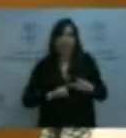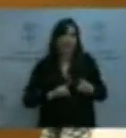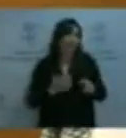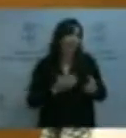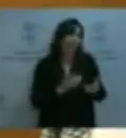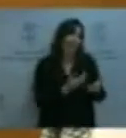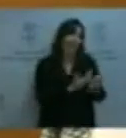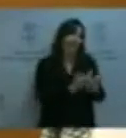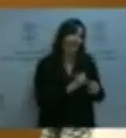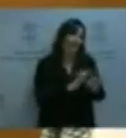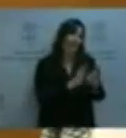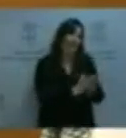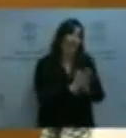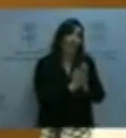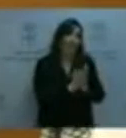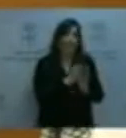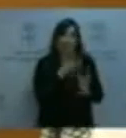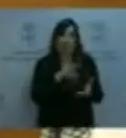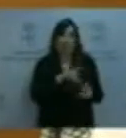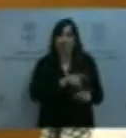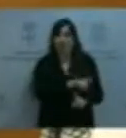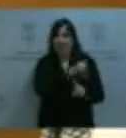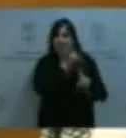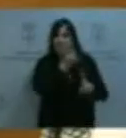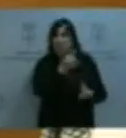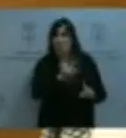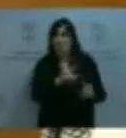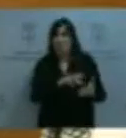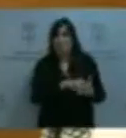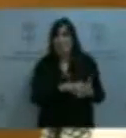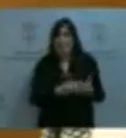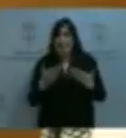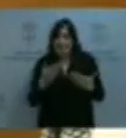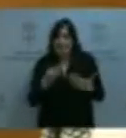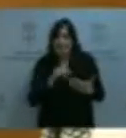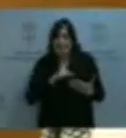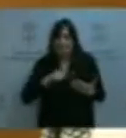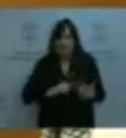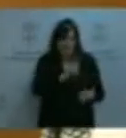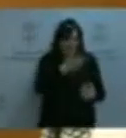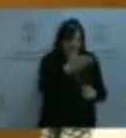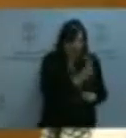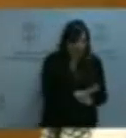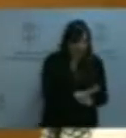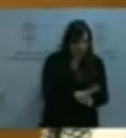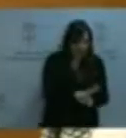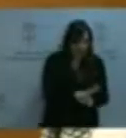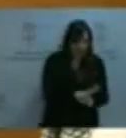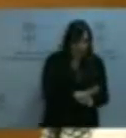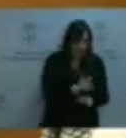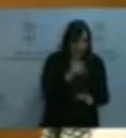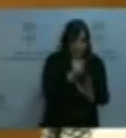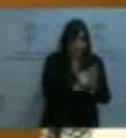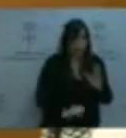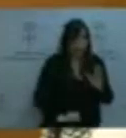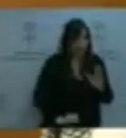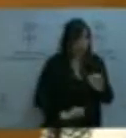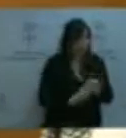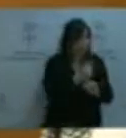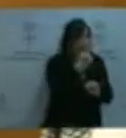¿Qué pasó en la entrevista personal con el primer candidato que había valorado la empresa consultora para que obtenga un punto. ¿Les faltó a ustedes